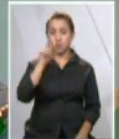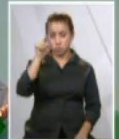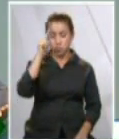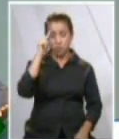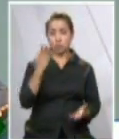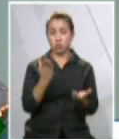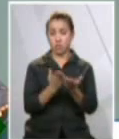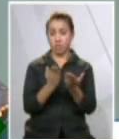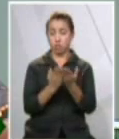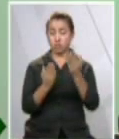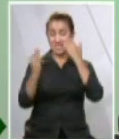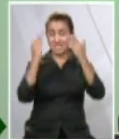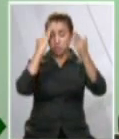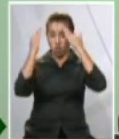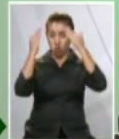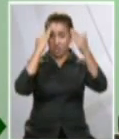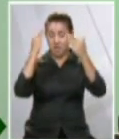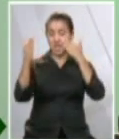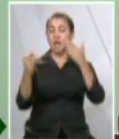psicología,